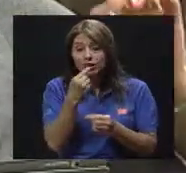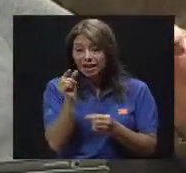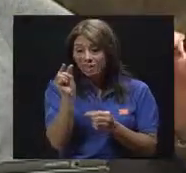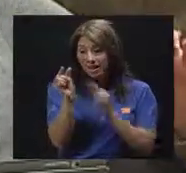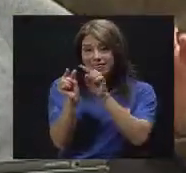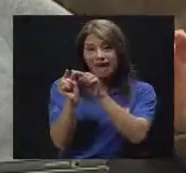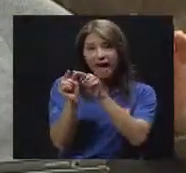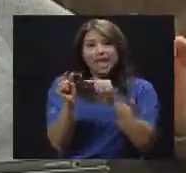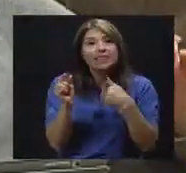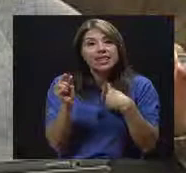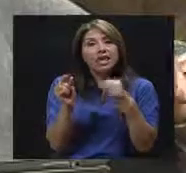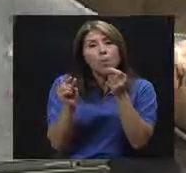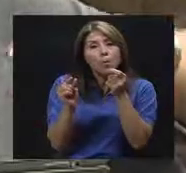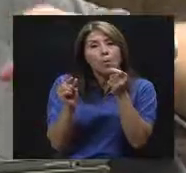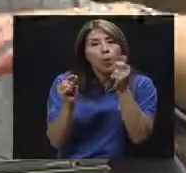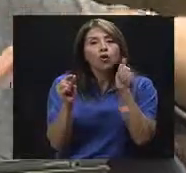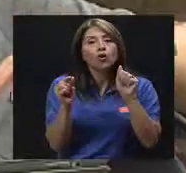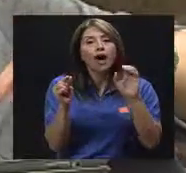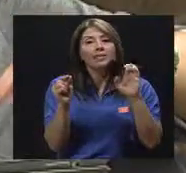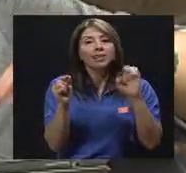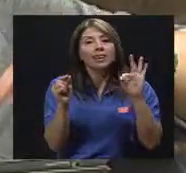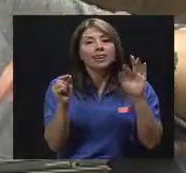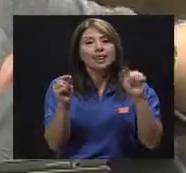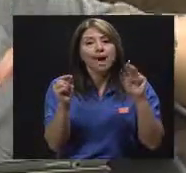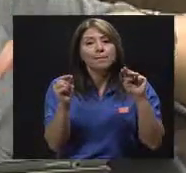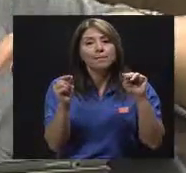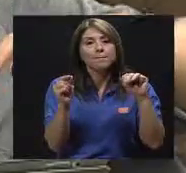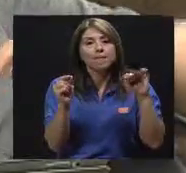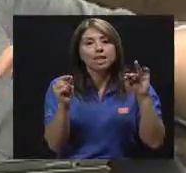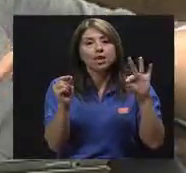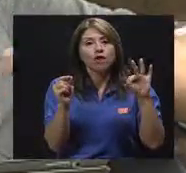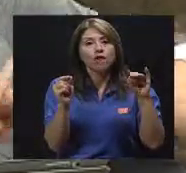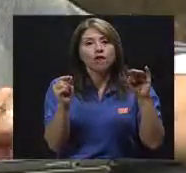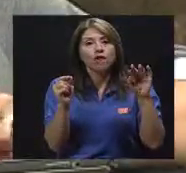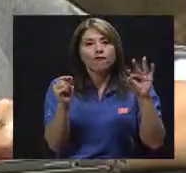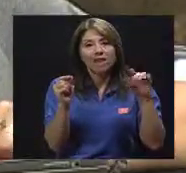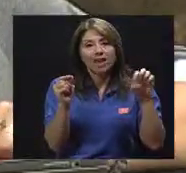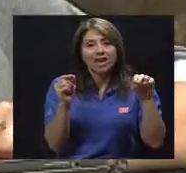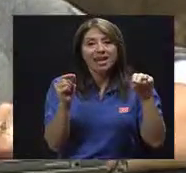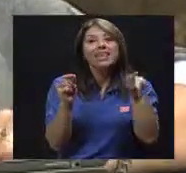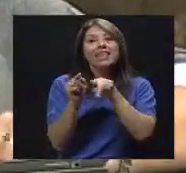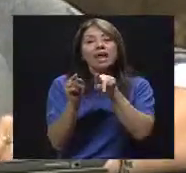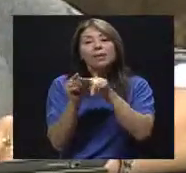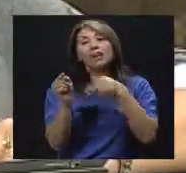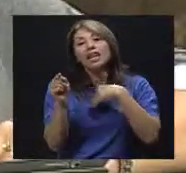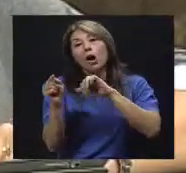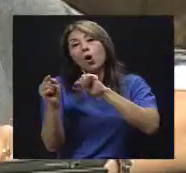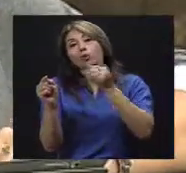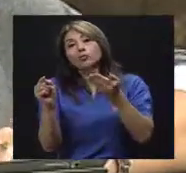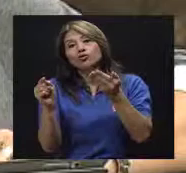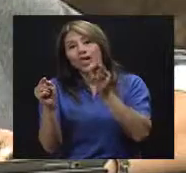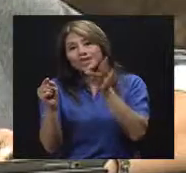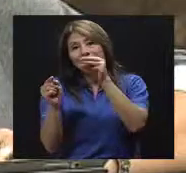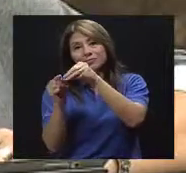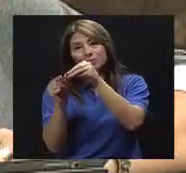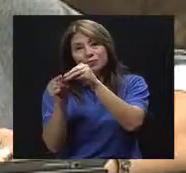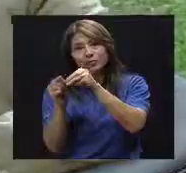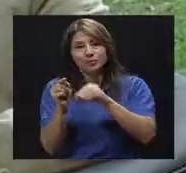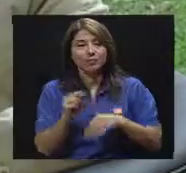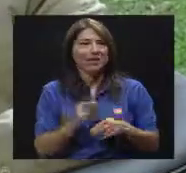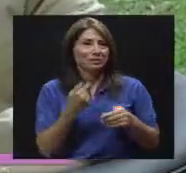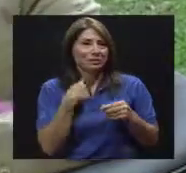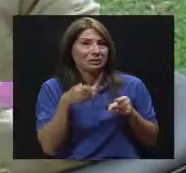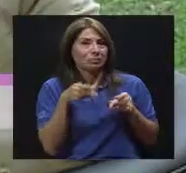que tiene un poquito de acetaminofén y sustancias adicionales. Voy a interrumpirla aquí, doctora, para retomar este tema